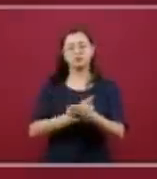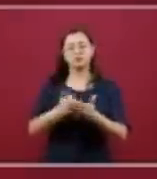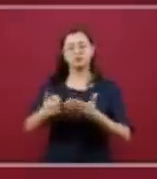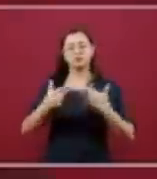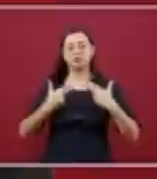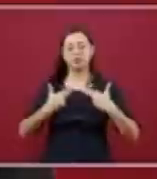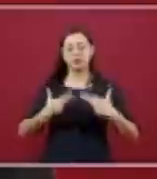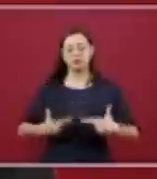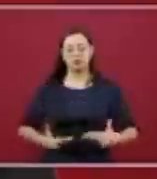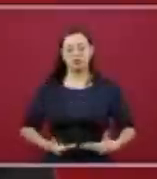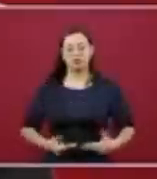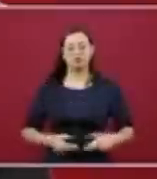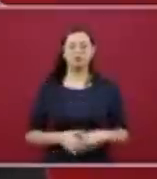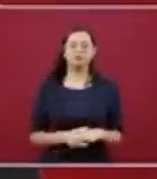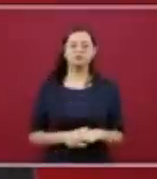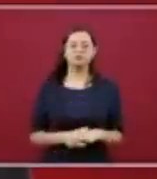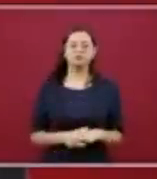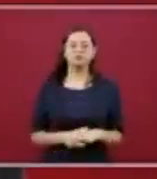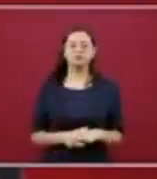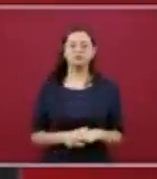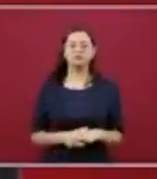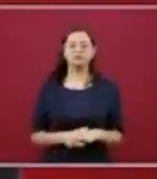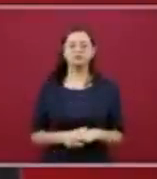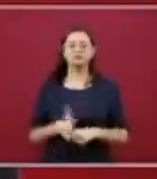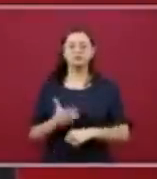y los gobernadores